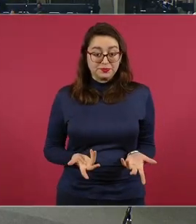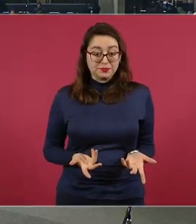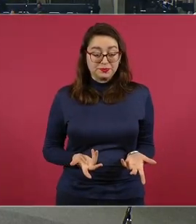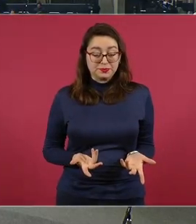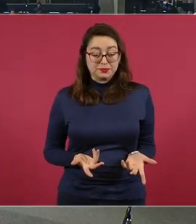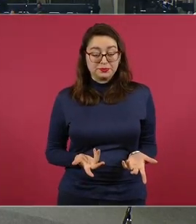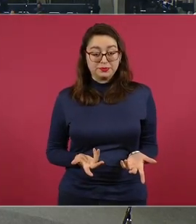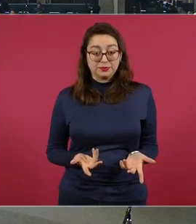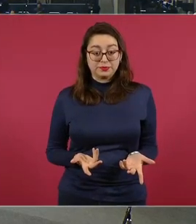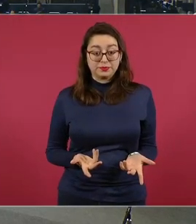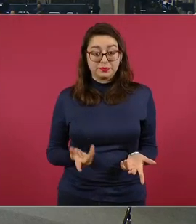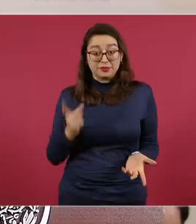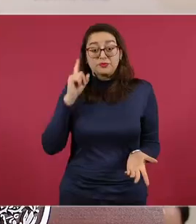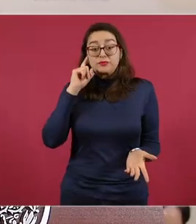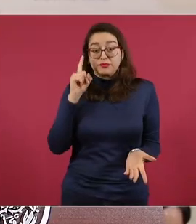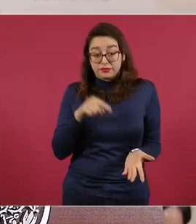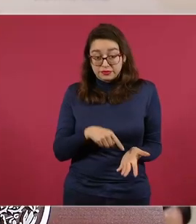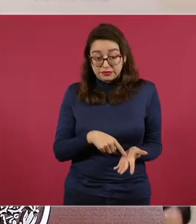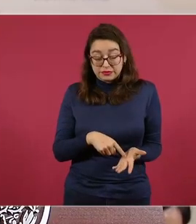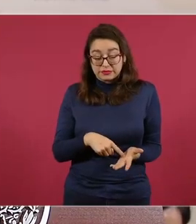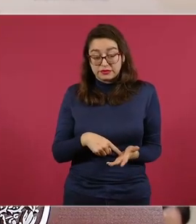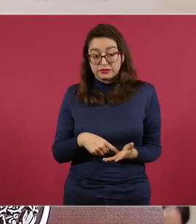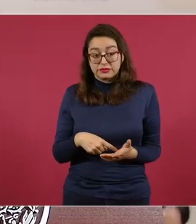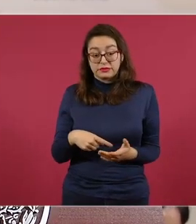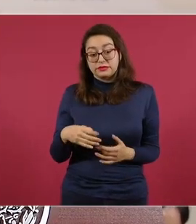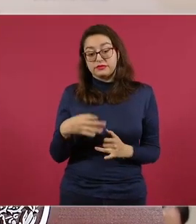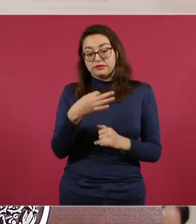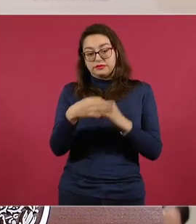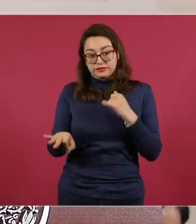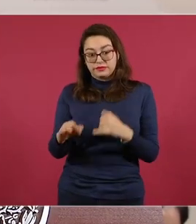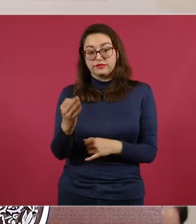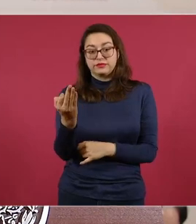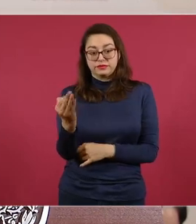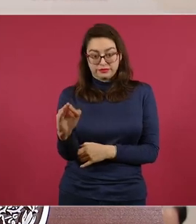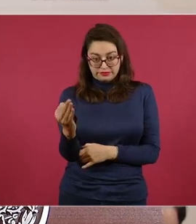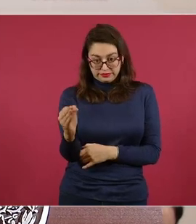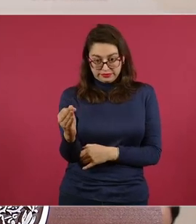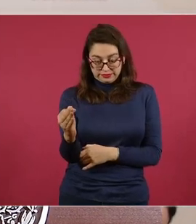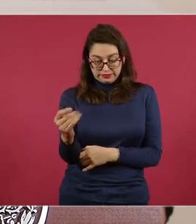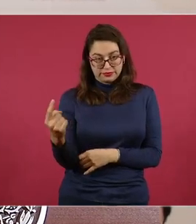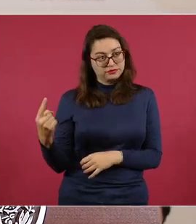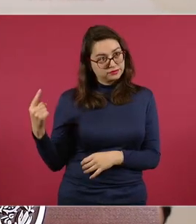regresando a tu pregunta, creo yo que para finales de febrero vamos a visitar